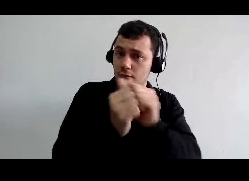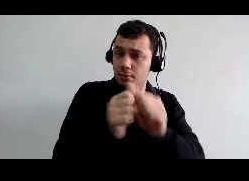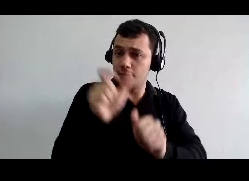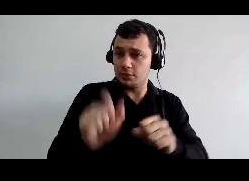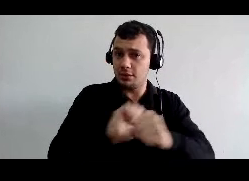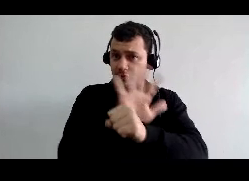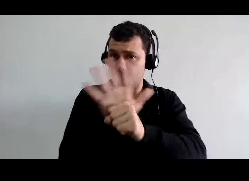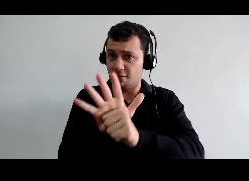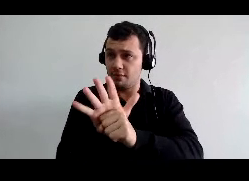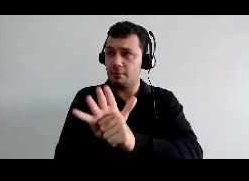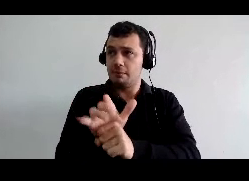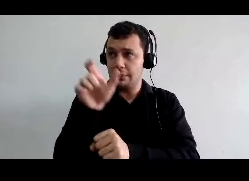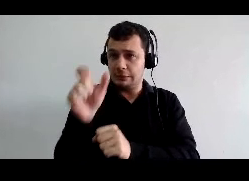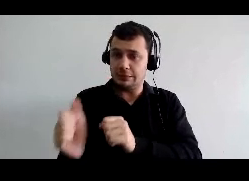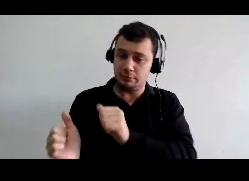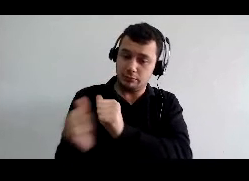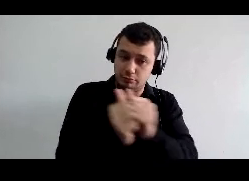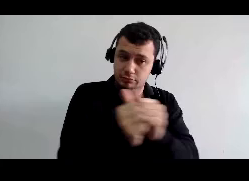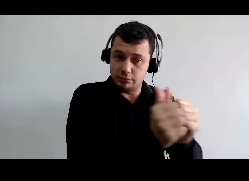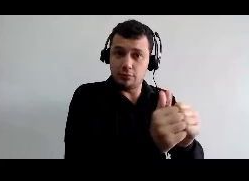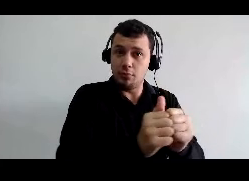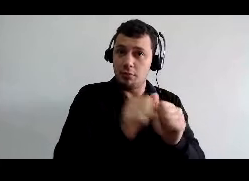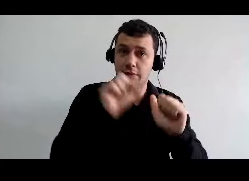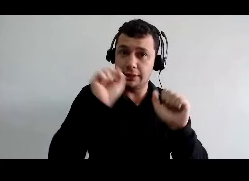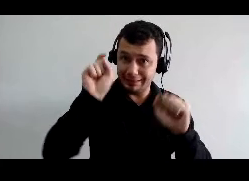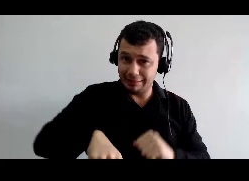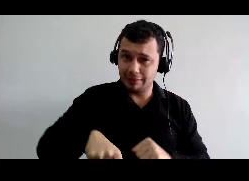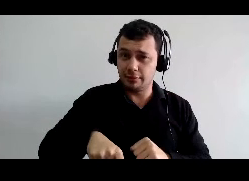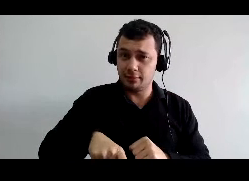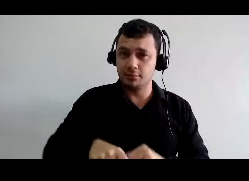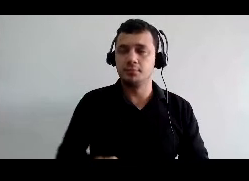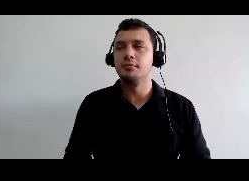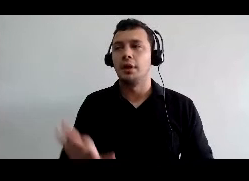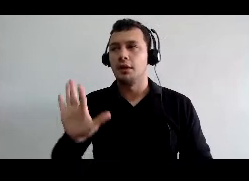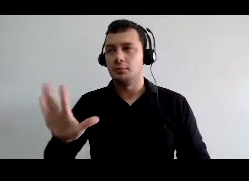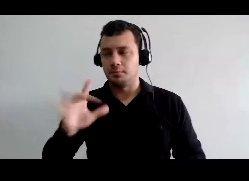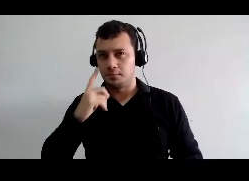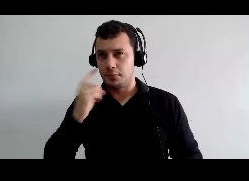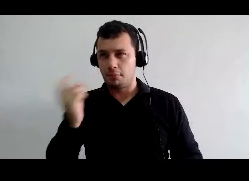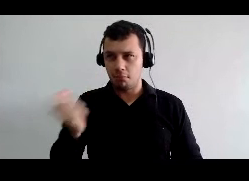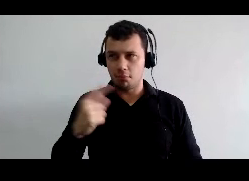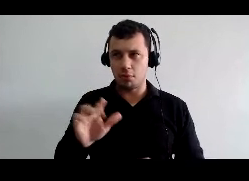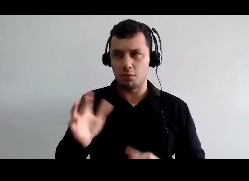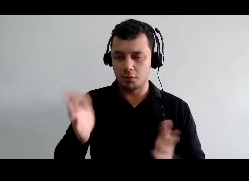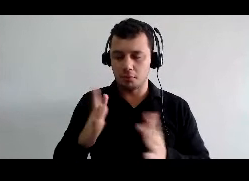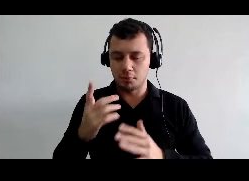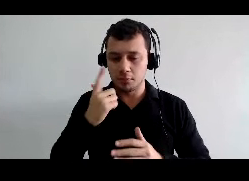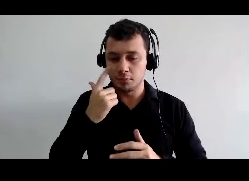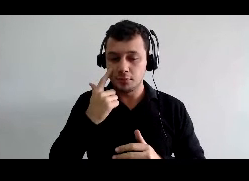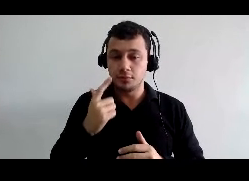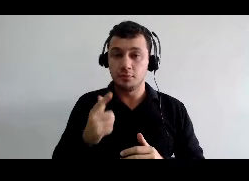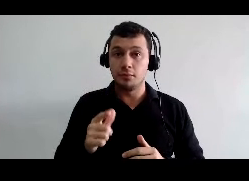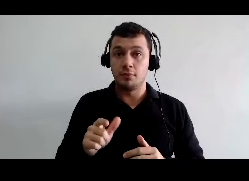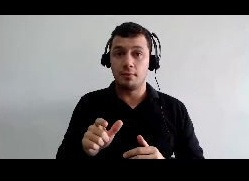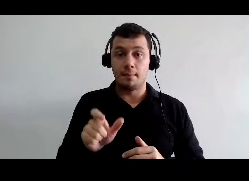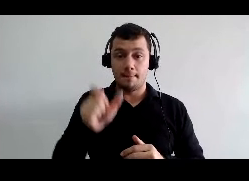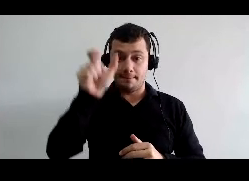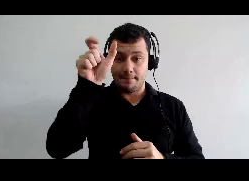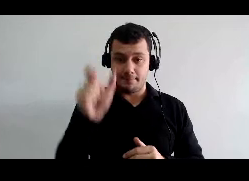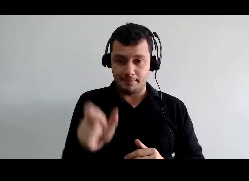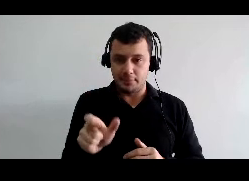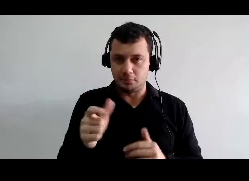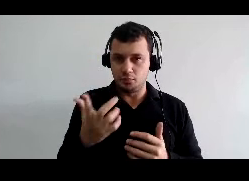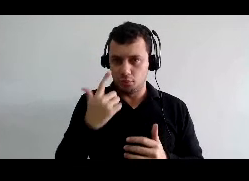poner un ejemplo, de acuerdo a lo que entiendo de la pregunta. Si ese paciente se va a trasladar de esa institución hacia